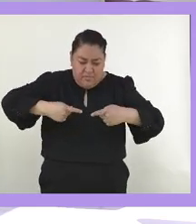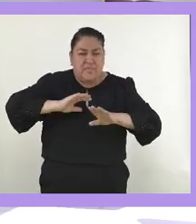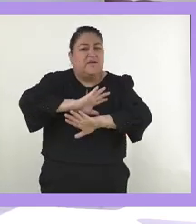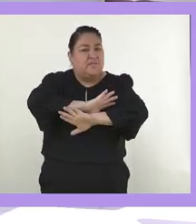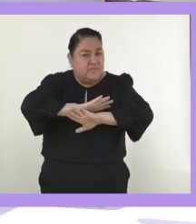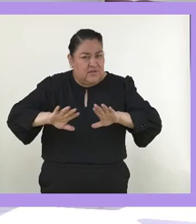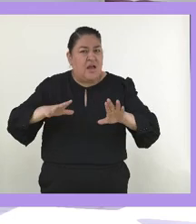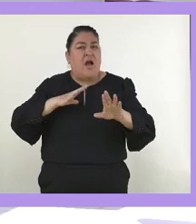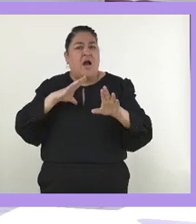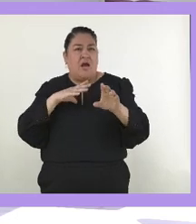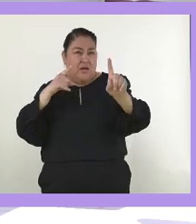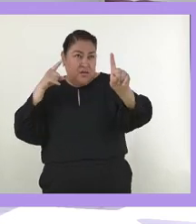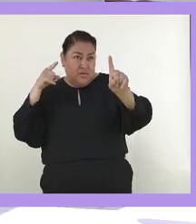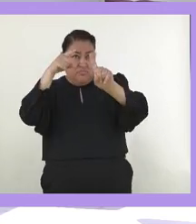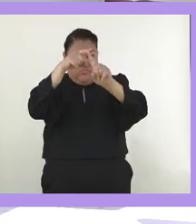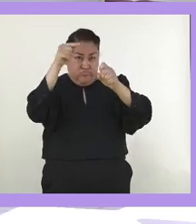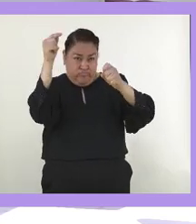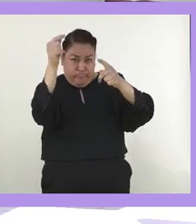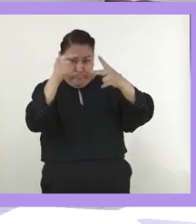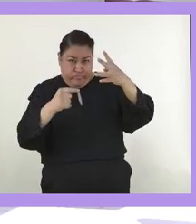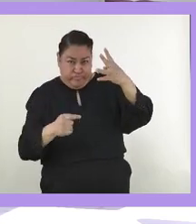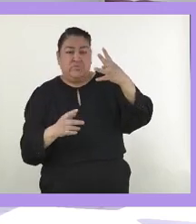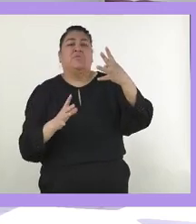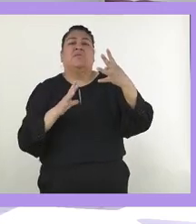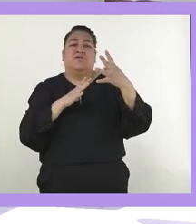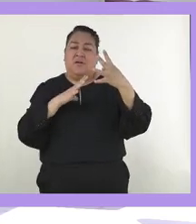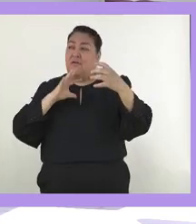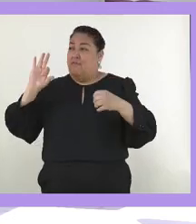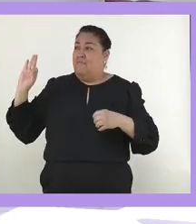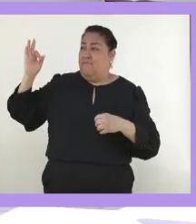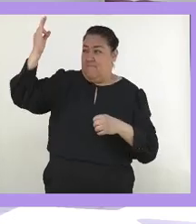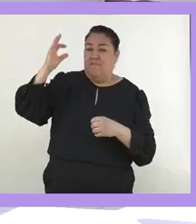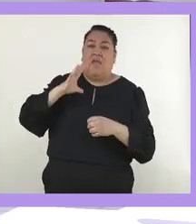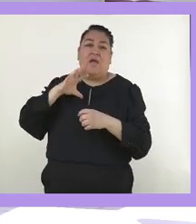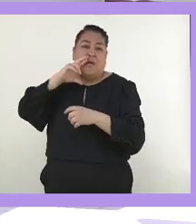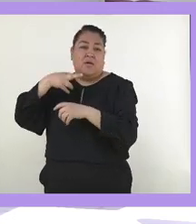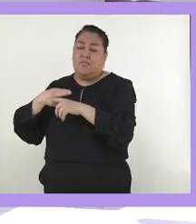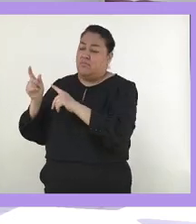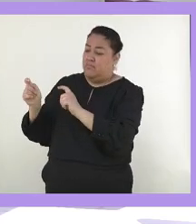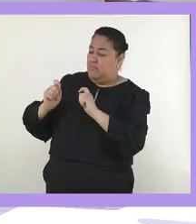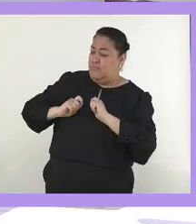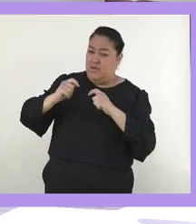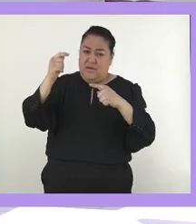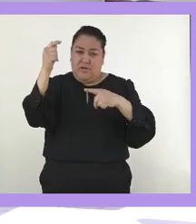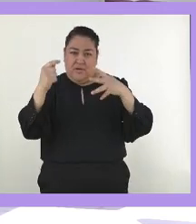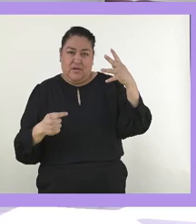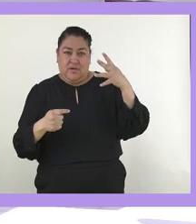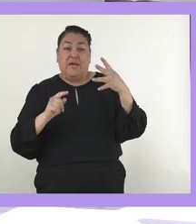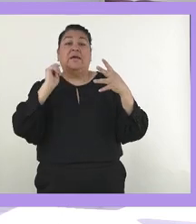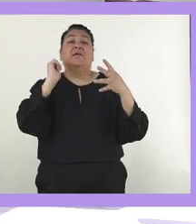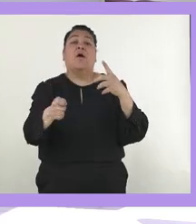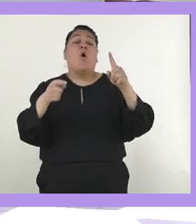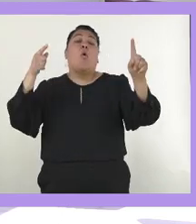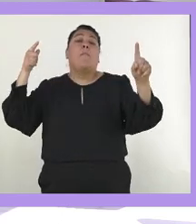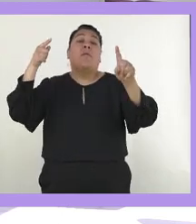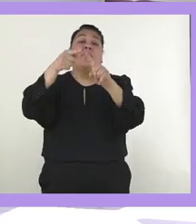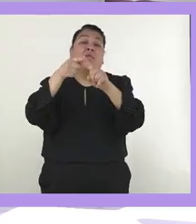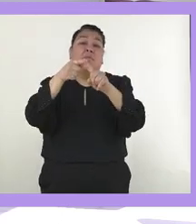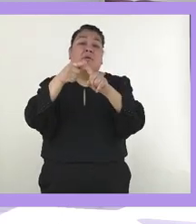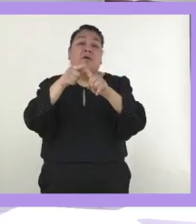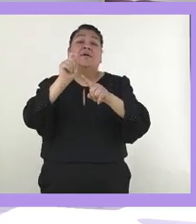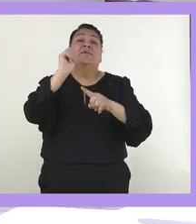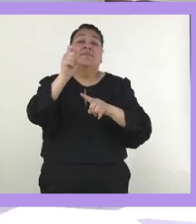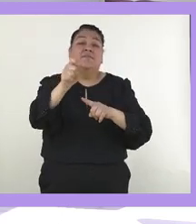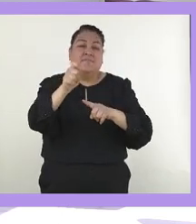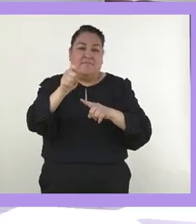que se tiene planteado por parte de de federación tenemos una misión que es estar dentro de este bueno